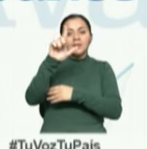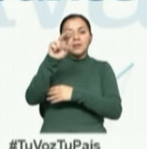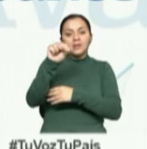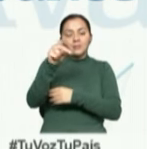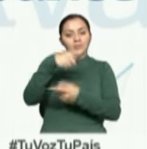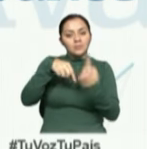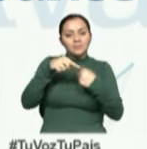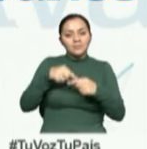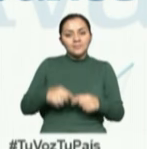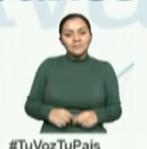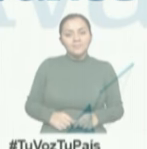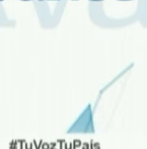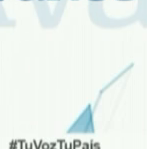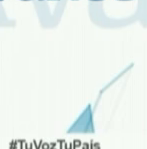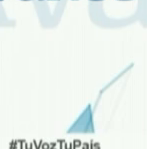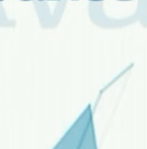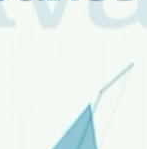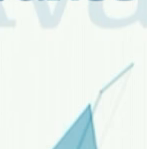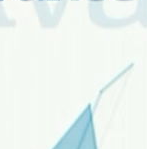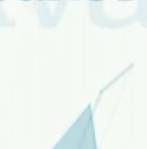ELN.